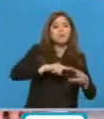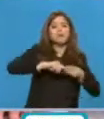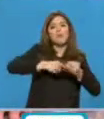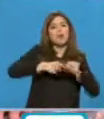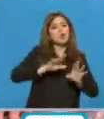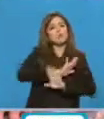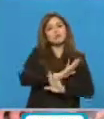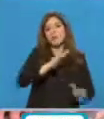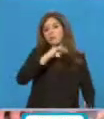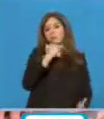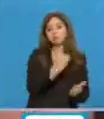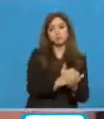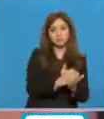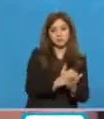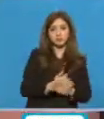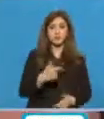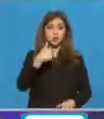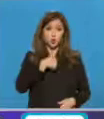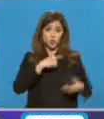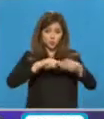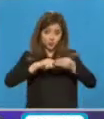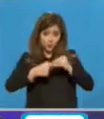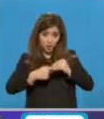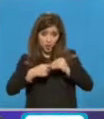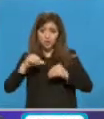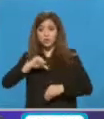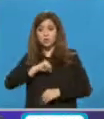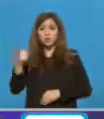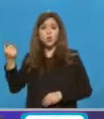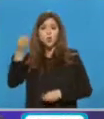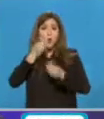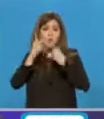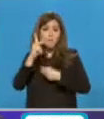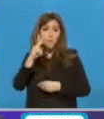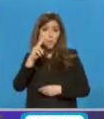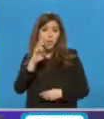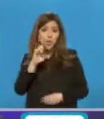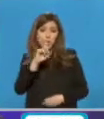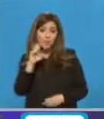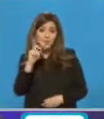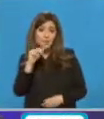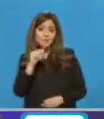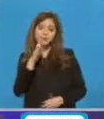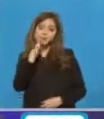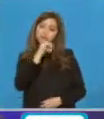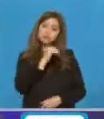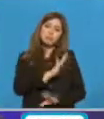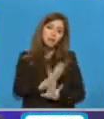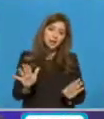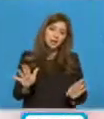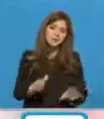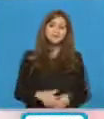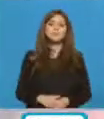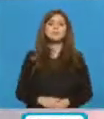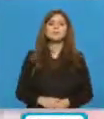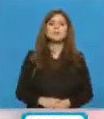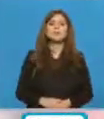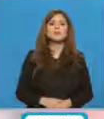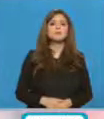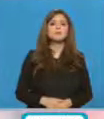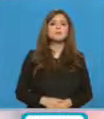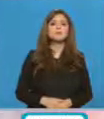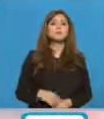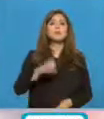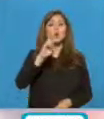eso es importante, ¿no? Ya comí tortillas. frijoles, bueno, entonces ya no me como un puré de Exactamente. papa con Y una tampoco hamburguesa. carne. Sí, también. Ahí, por ejemplo, ya podrías no